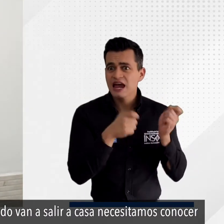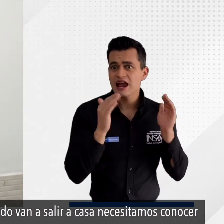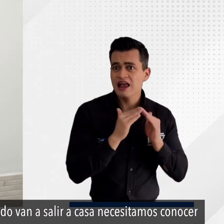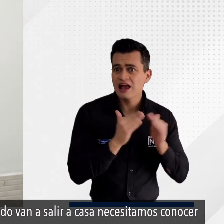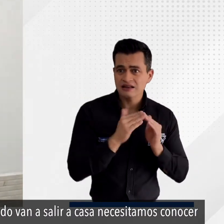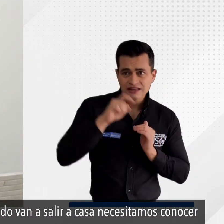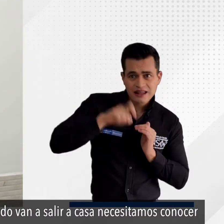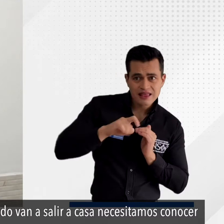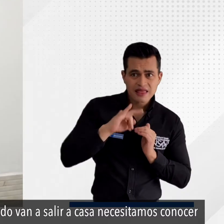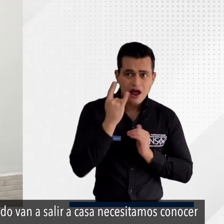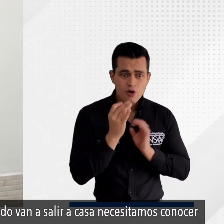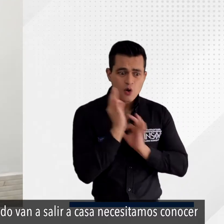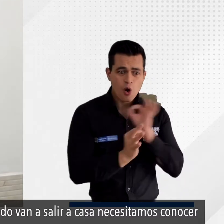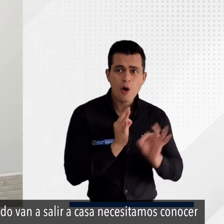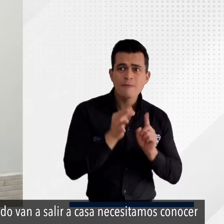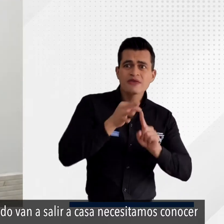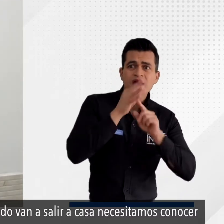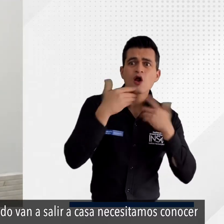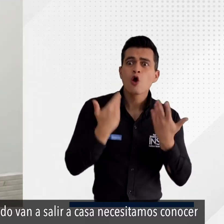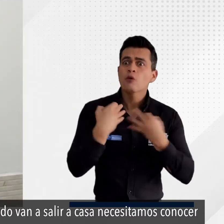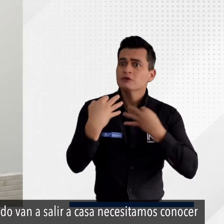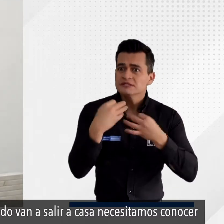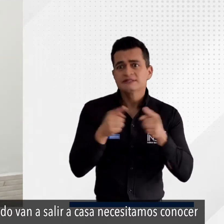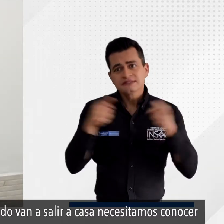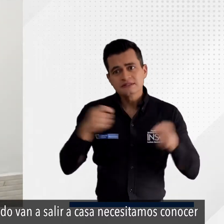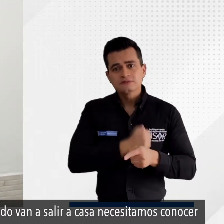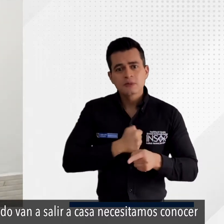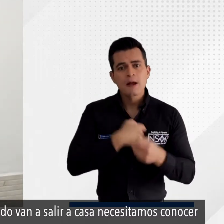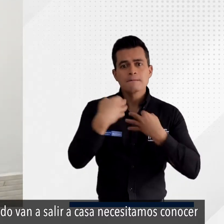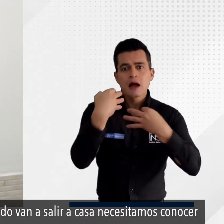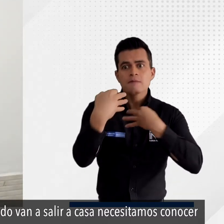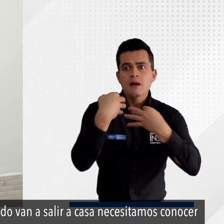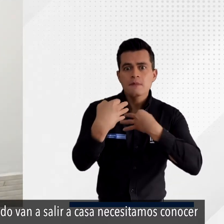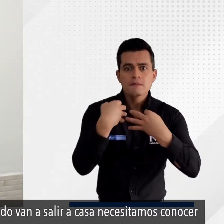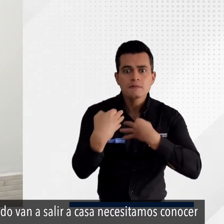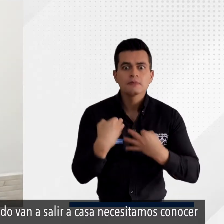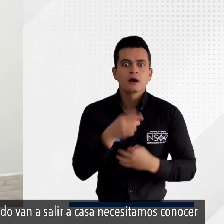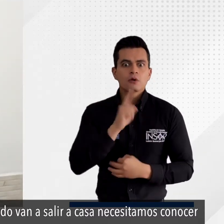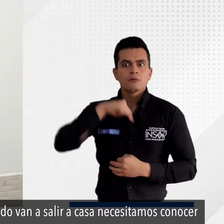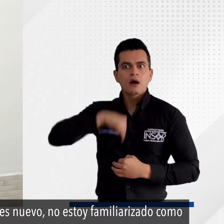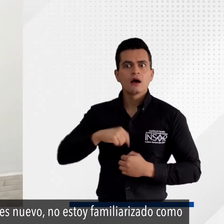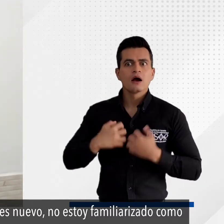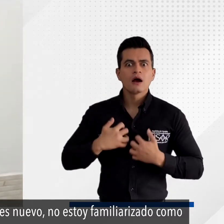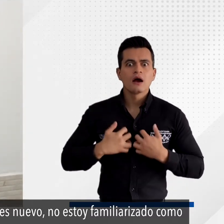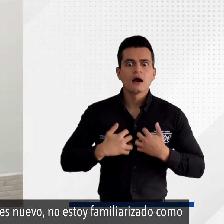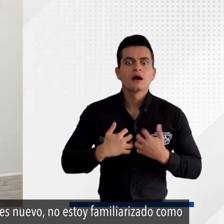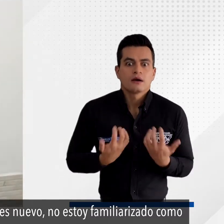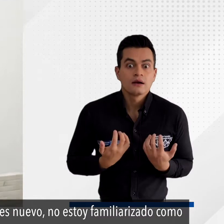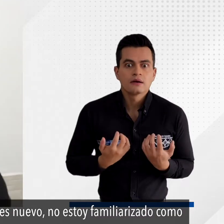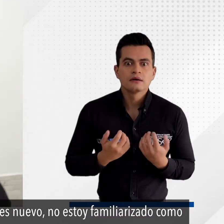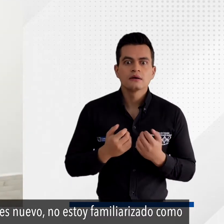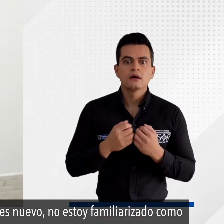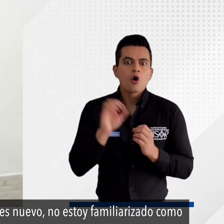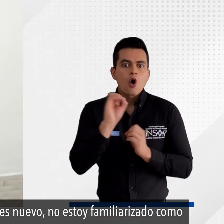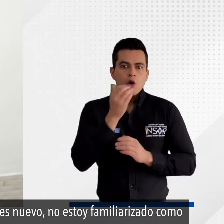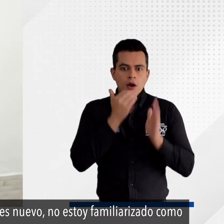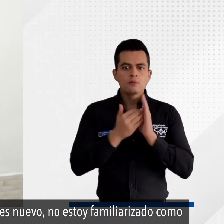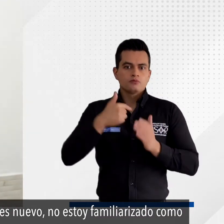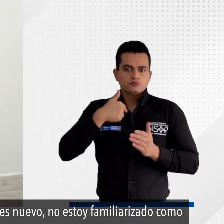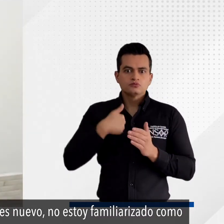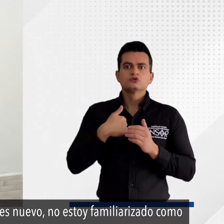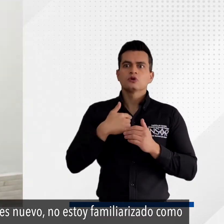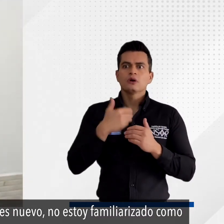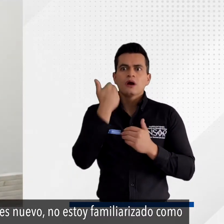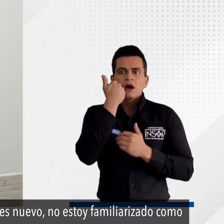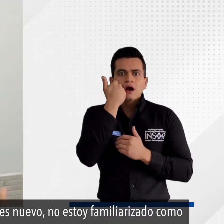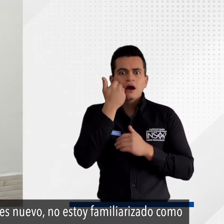casa necesitamos conocer cómo debo cuidarlo en casa, qué es lo que debo desarrollar. Pero cuando estoy adentro como